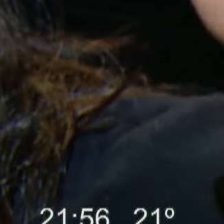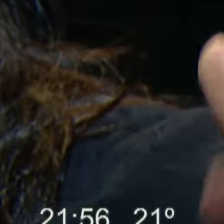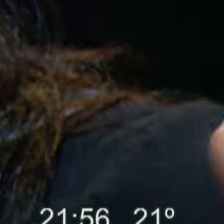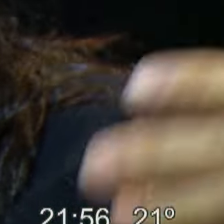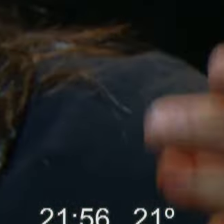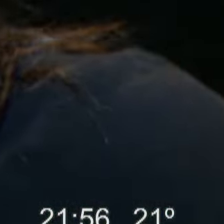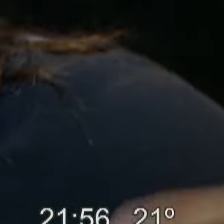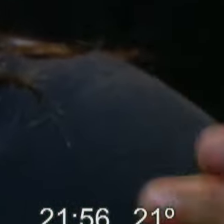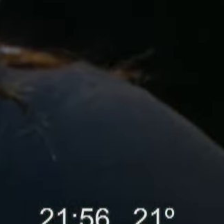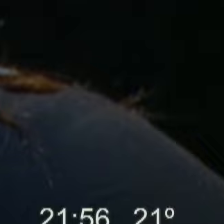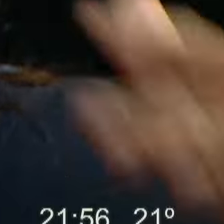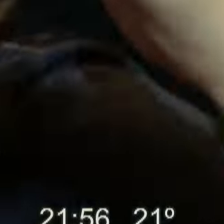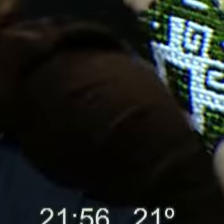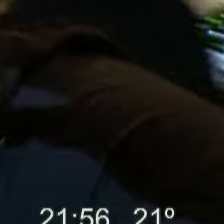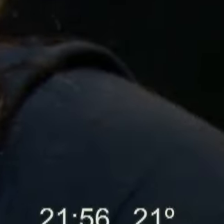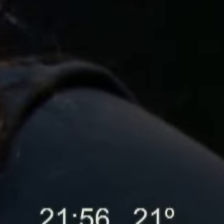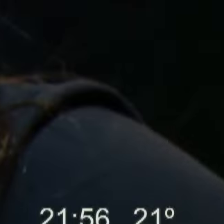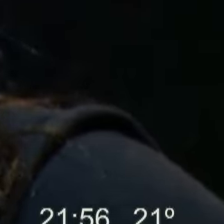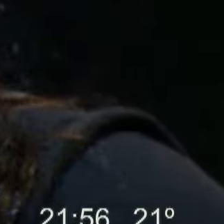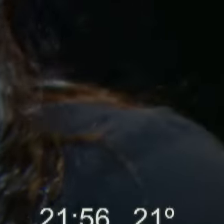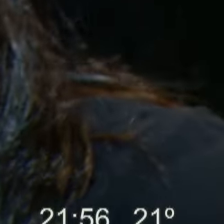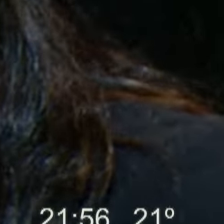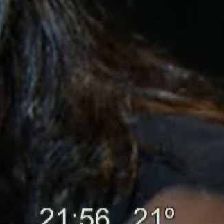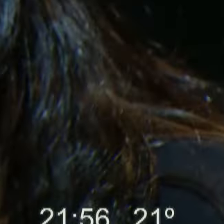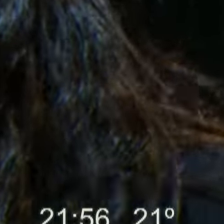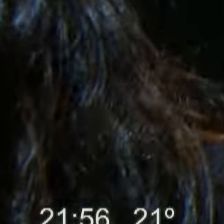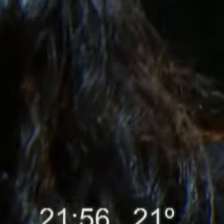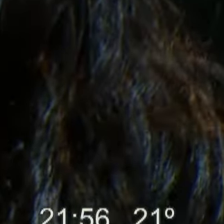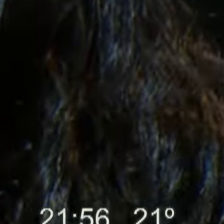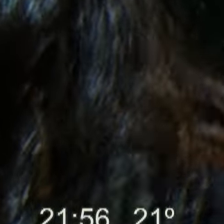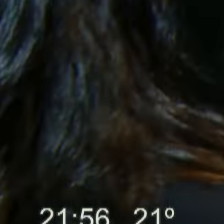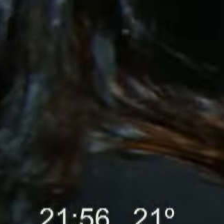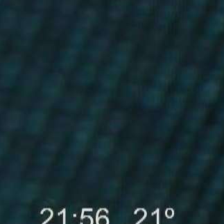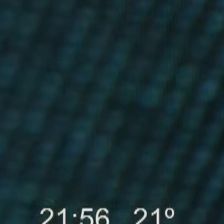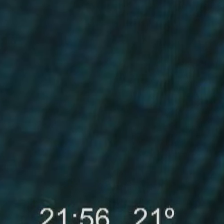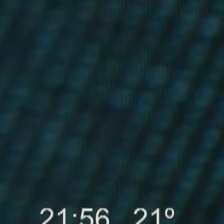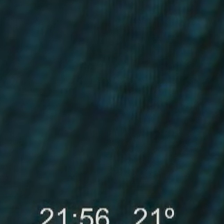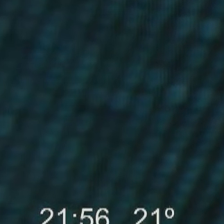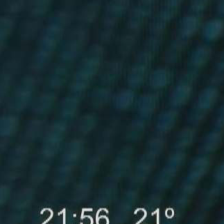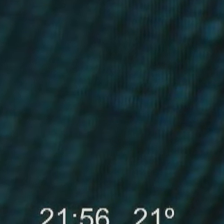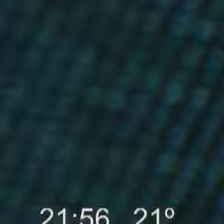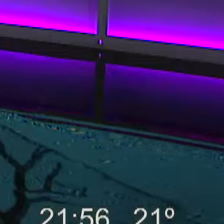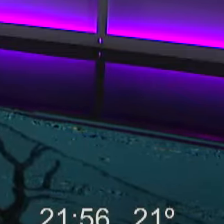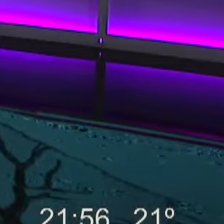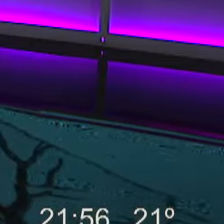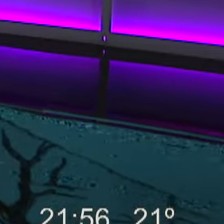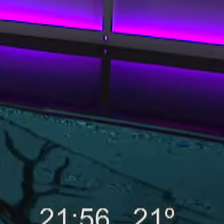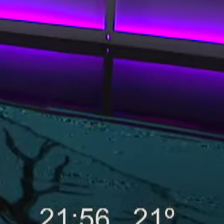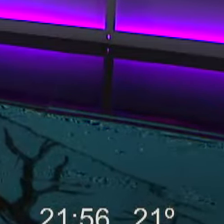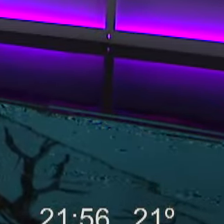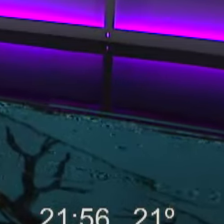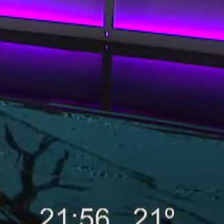fuente poderosa, son la prosa y la poesía, son la mente y los sueños de quien las escriba. Y la mente poseída.